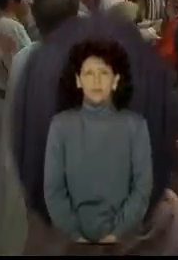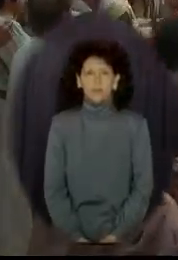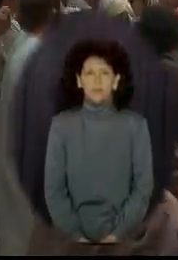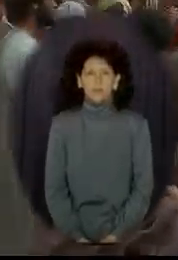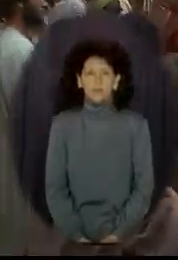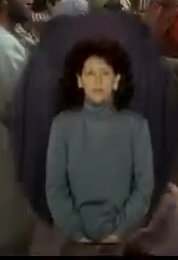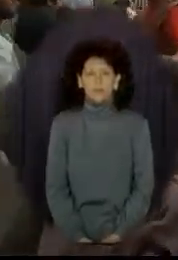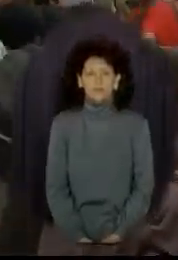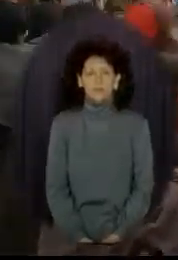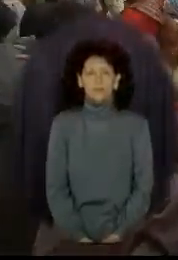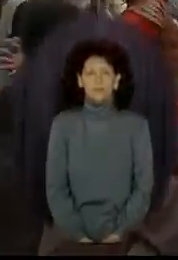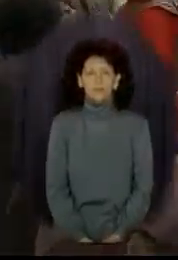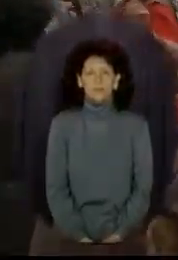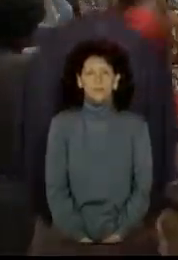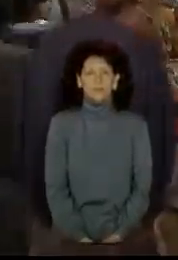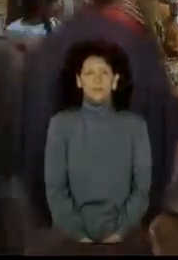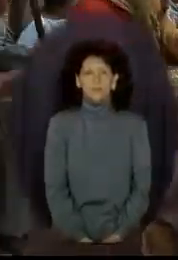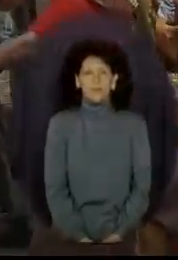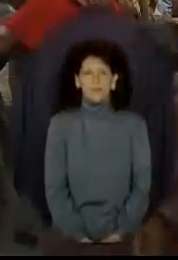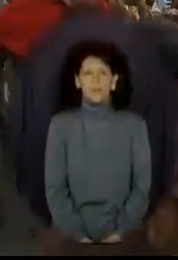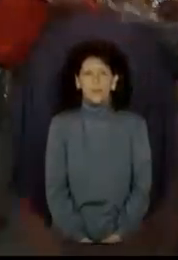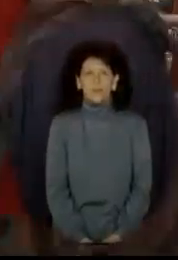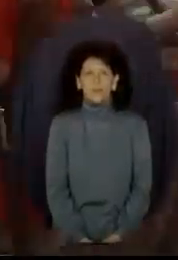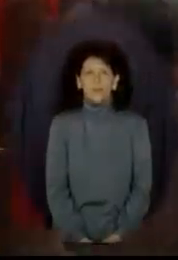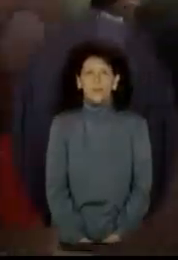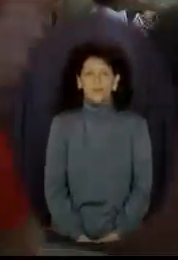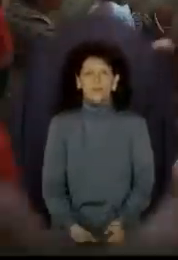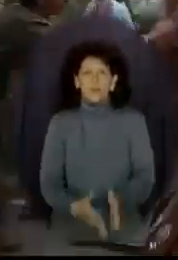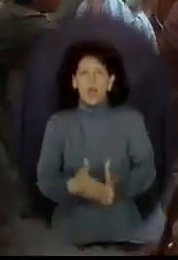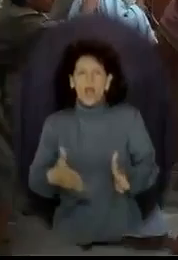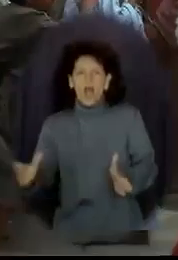¡Atrás! ¡Atrás! ¡Atrás! ¡Póngalo!